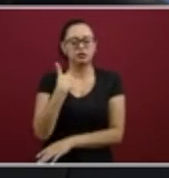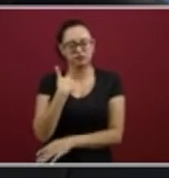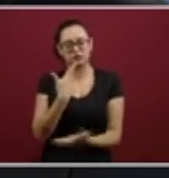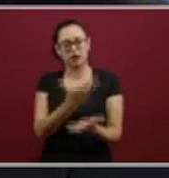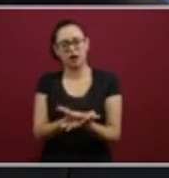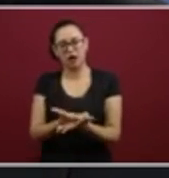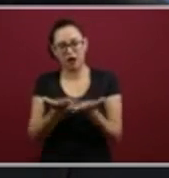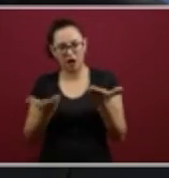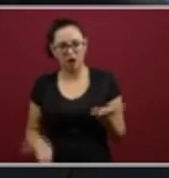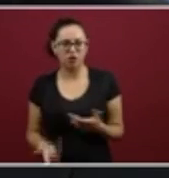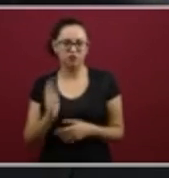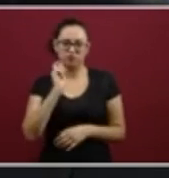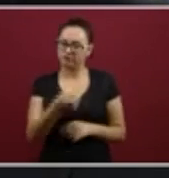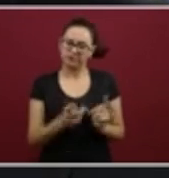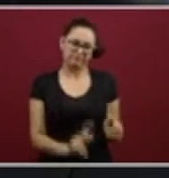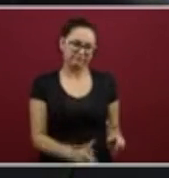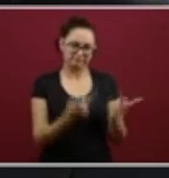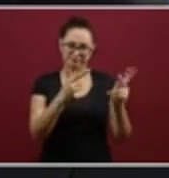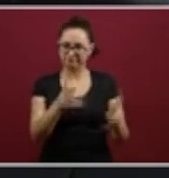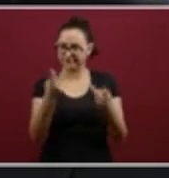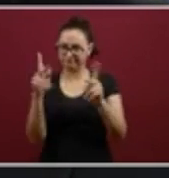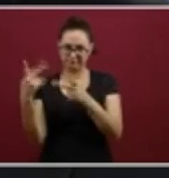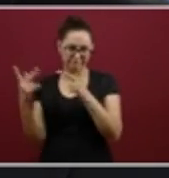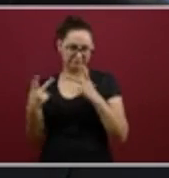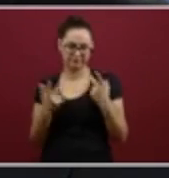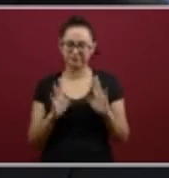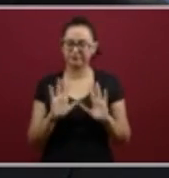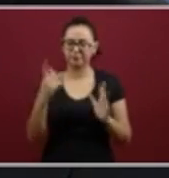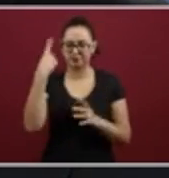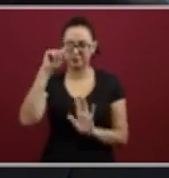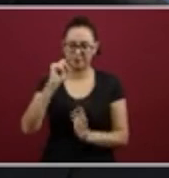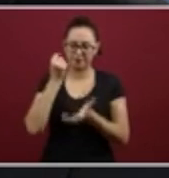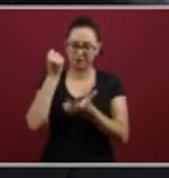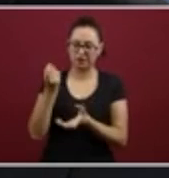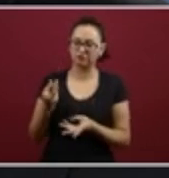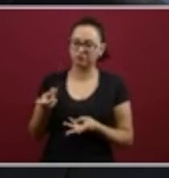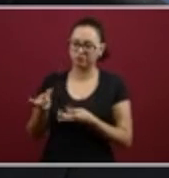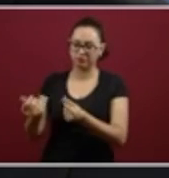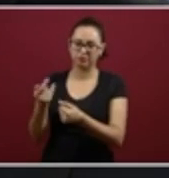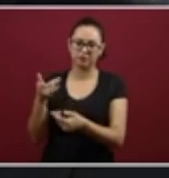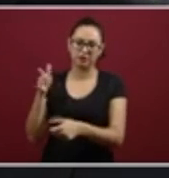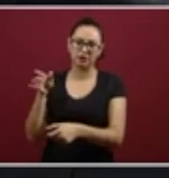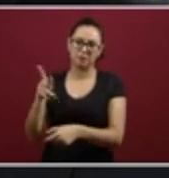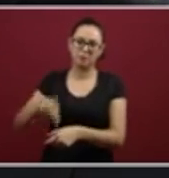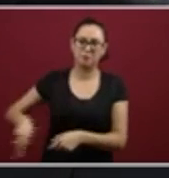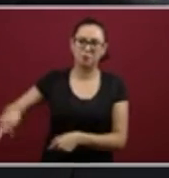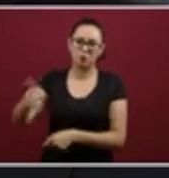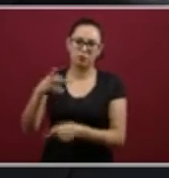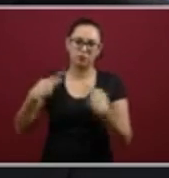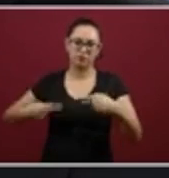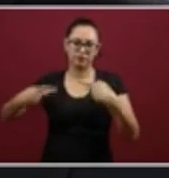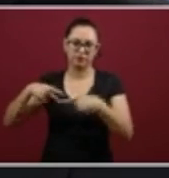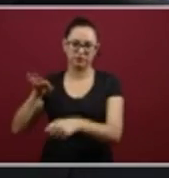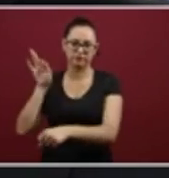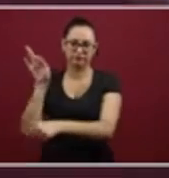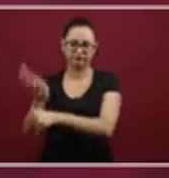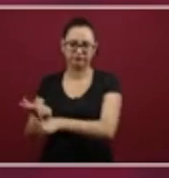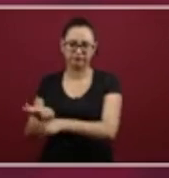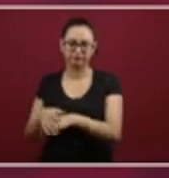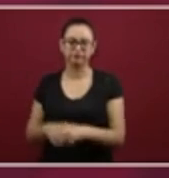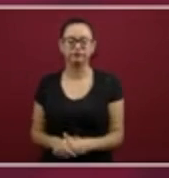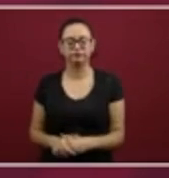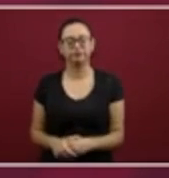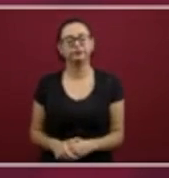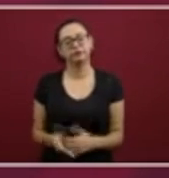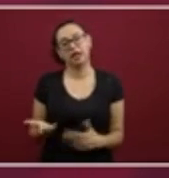las comunidades marginadas, son algunas casas que están en Acapulco y en Cozumel, que disfrutaba anteriormente la presidencia